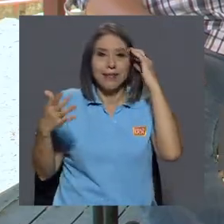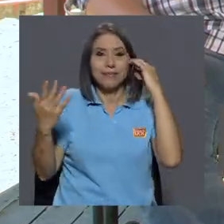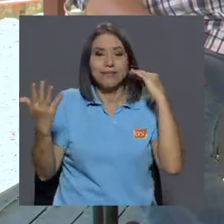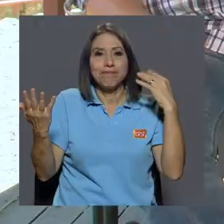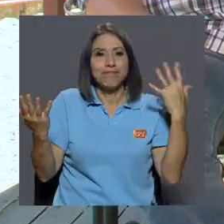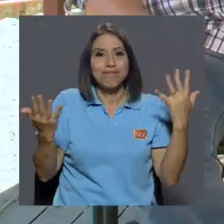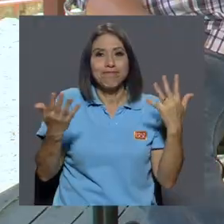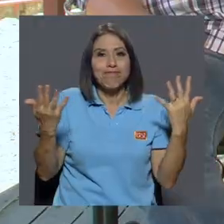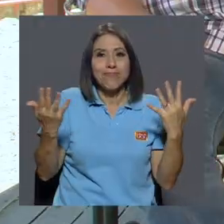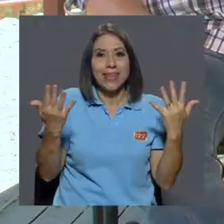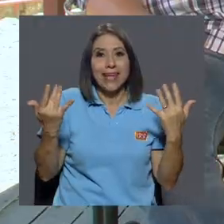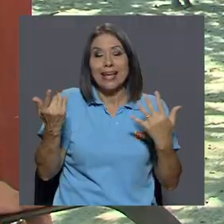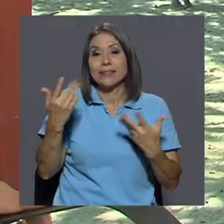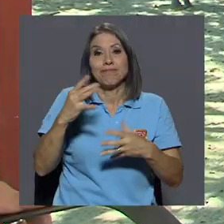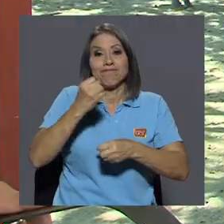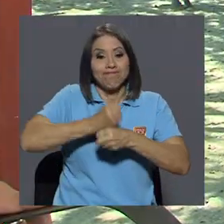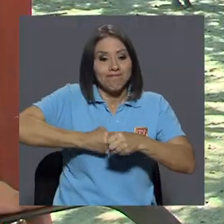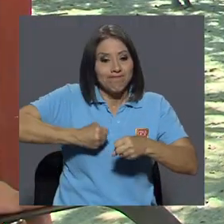Ya estás trabajando